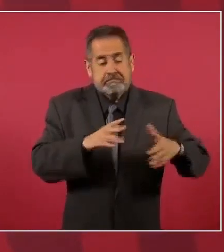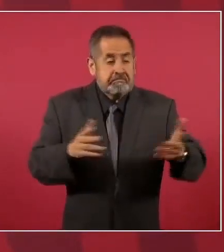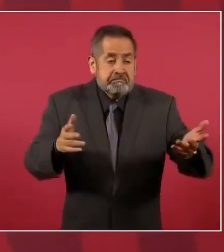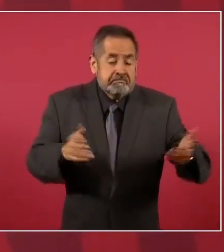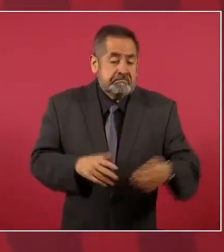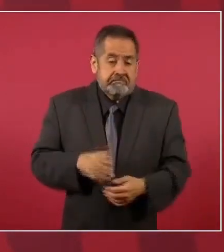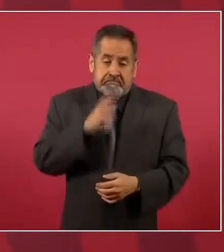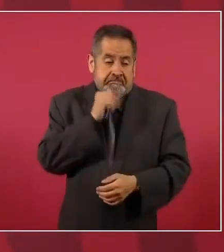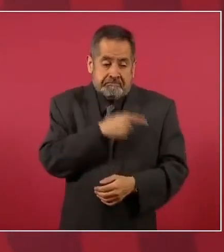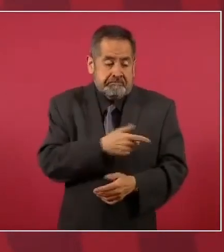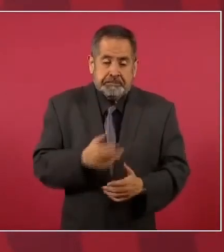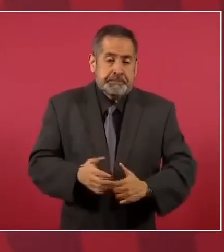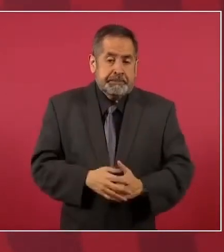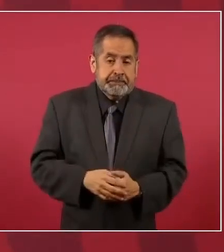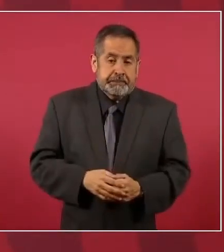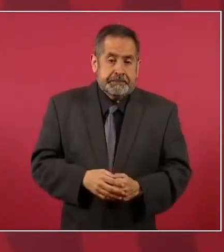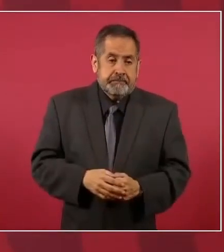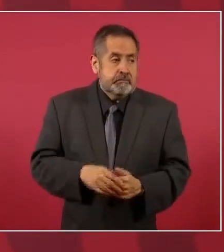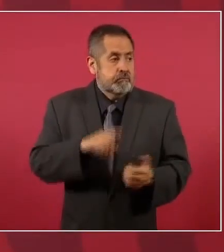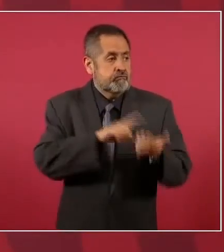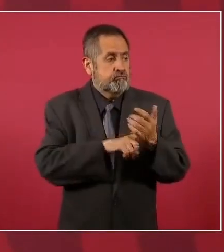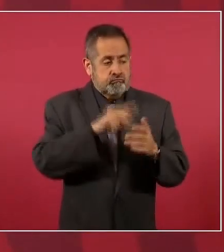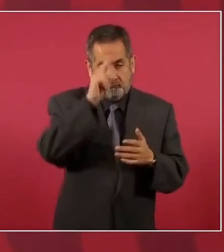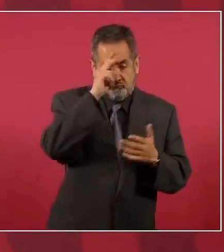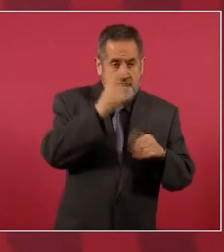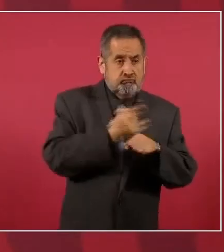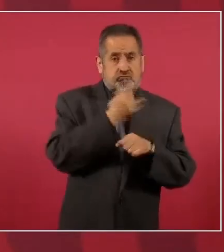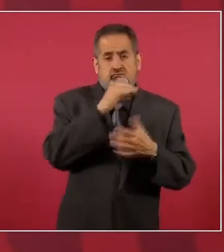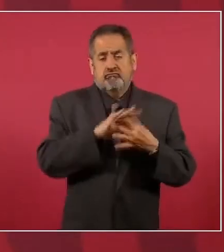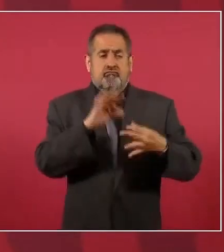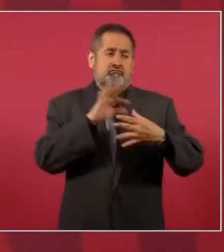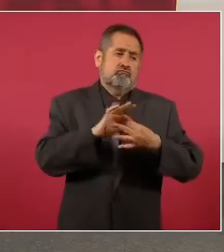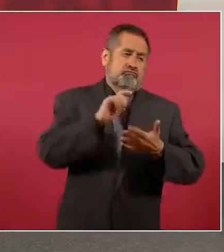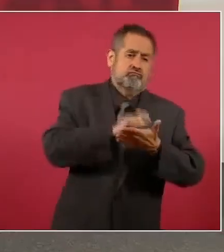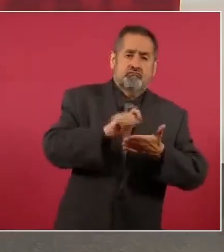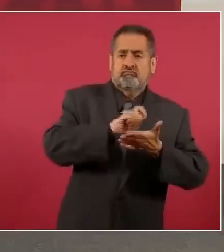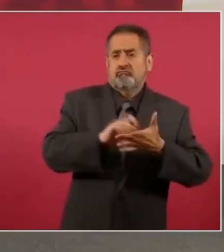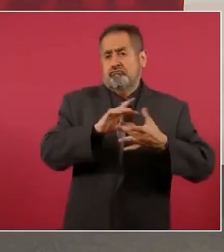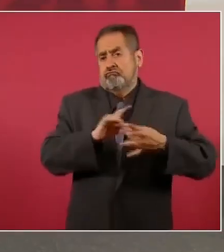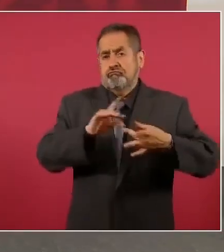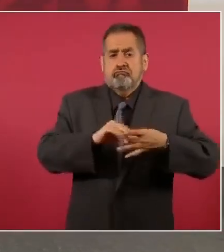con sus intelectuales orgánicos,